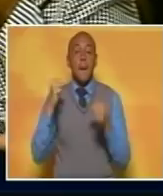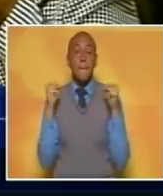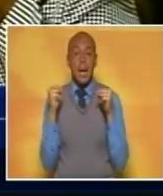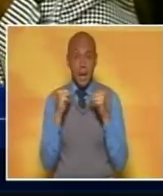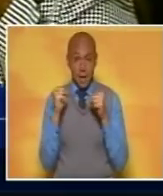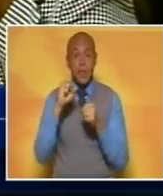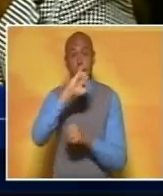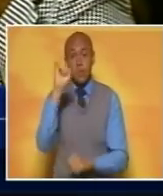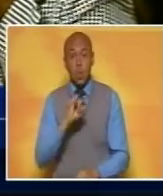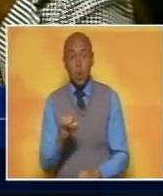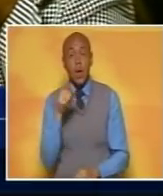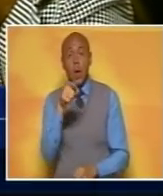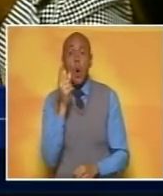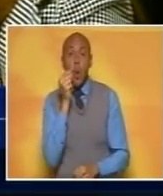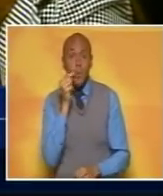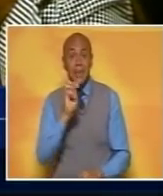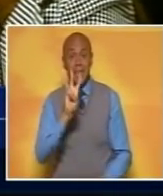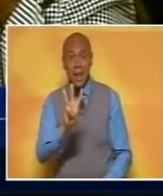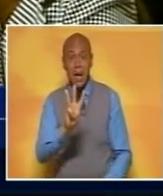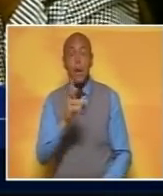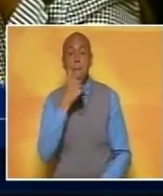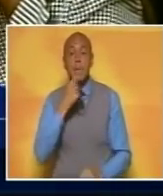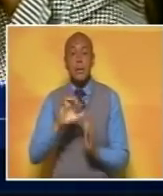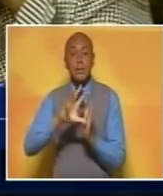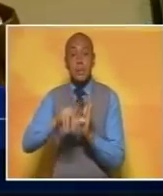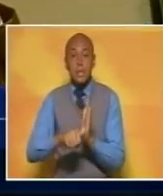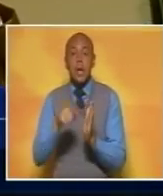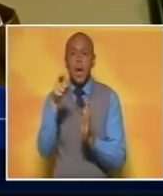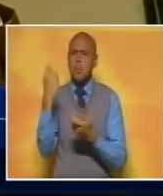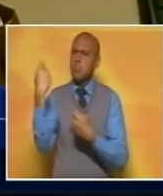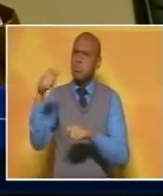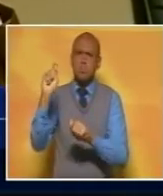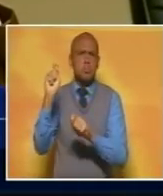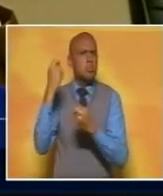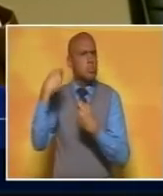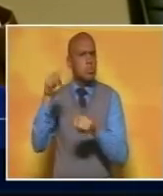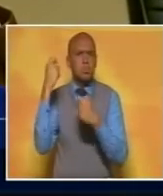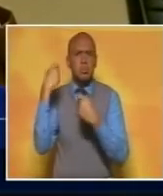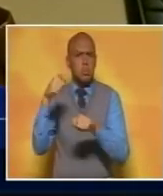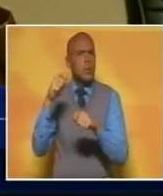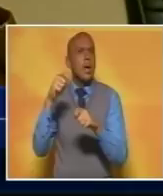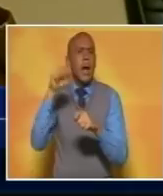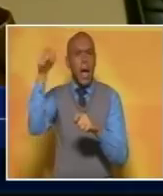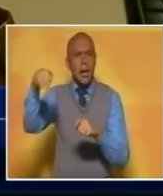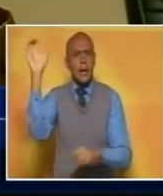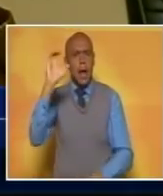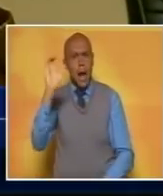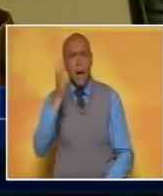que los productores fueron víctimas del flagelo tras vender sus mercancías en los mercados de la capital.